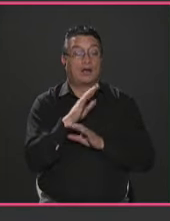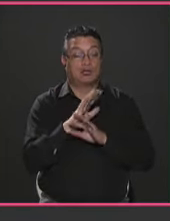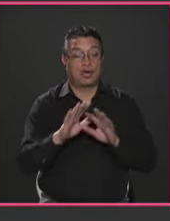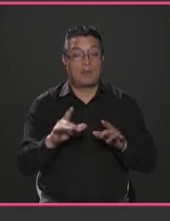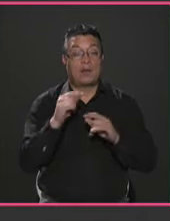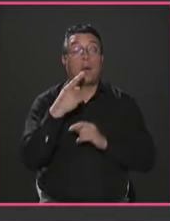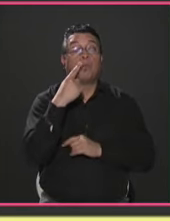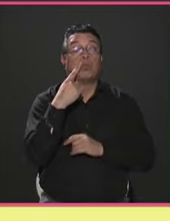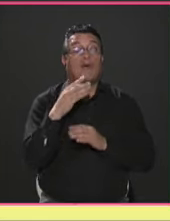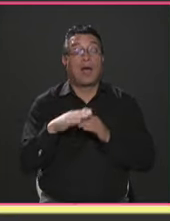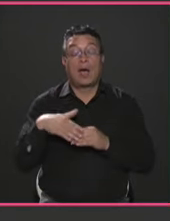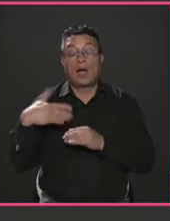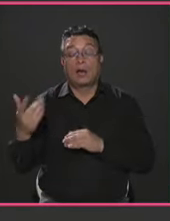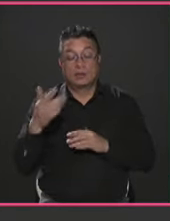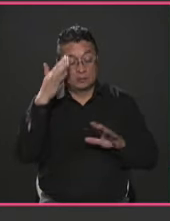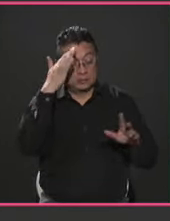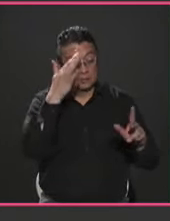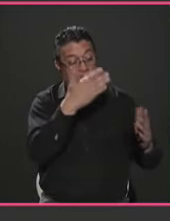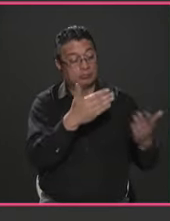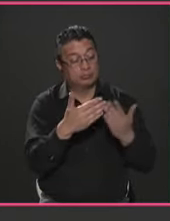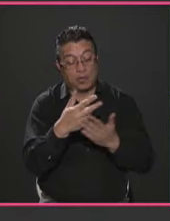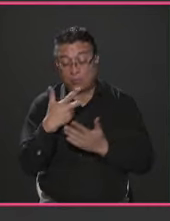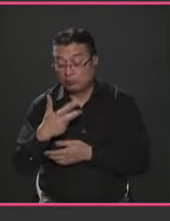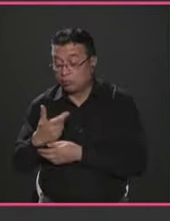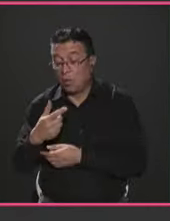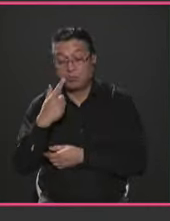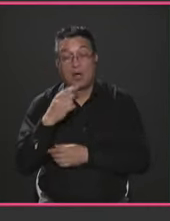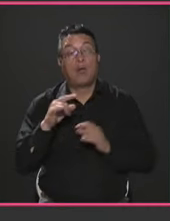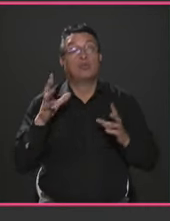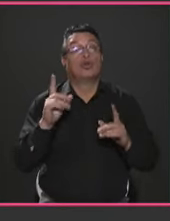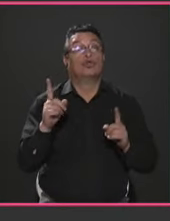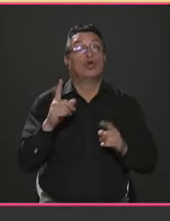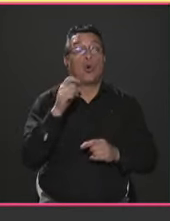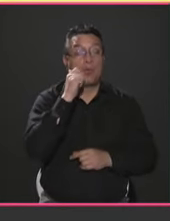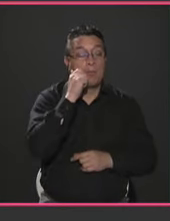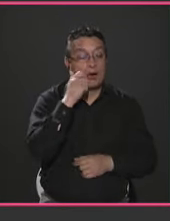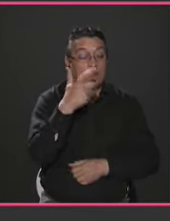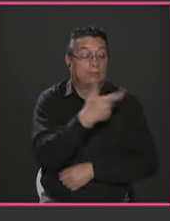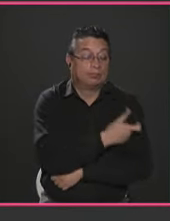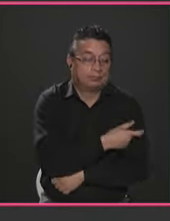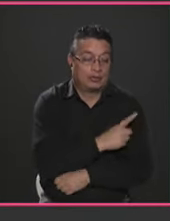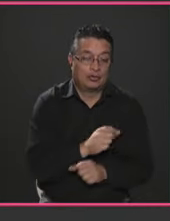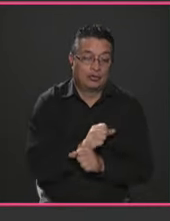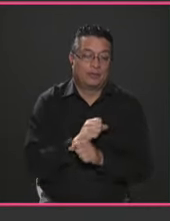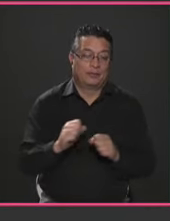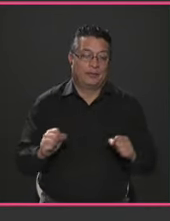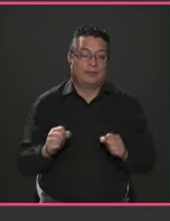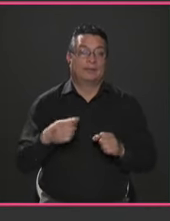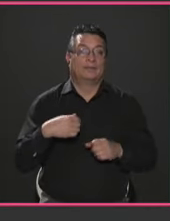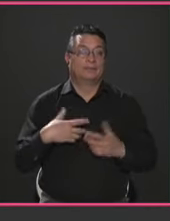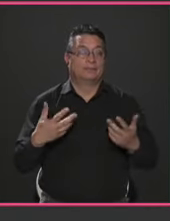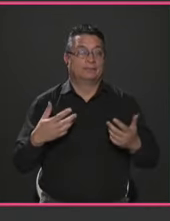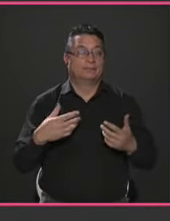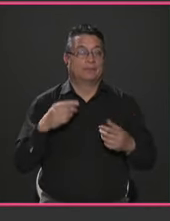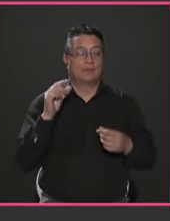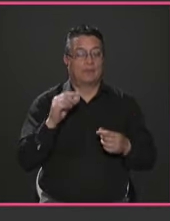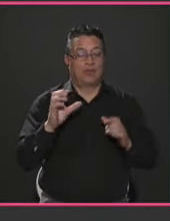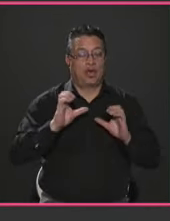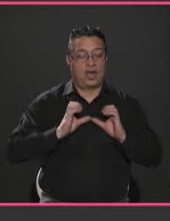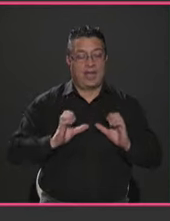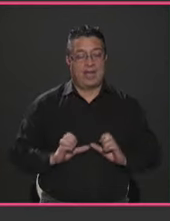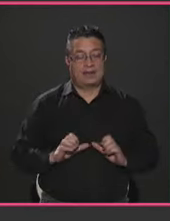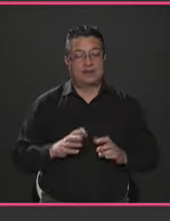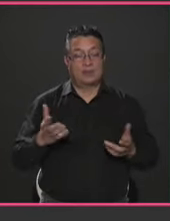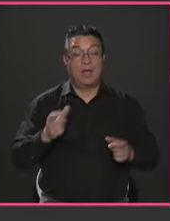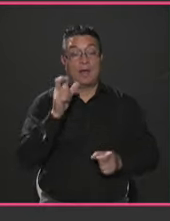para probar las hipótesis se imaginan que no lo podemos hacer en humanos verdad sería un poco muy poco ético